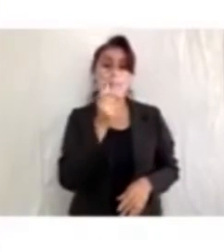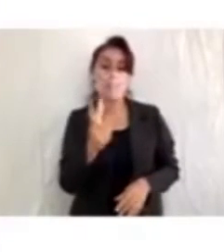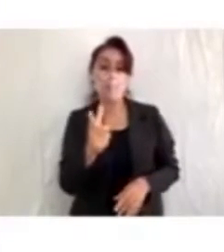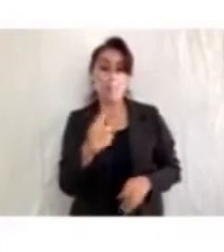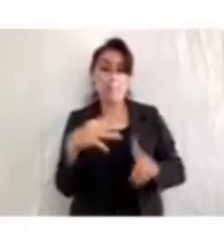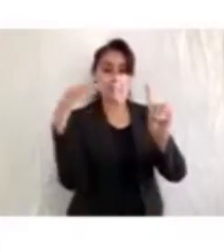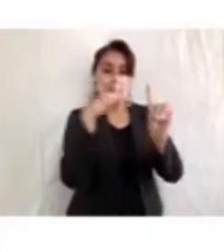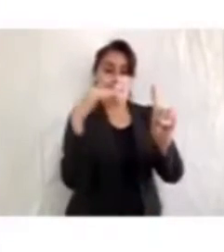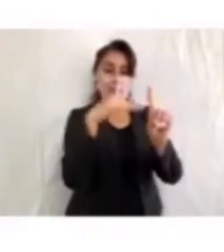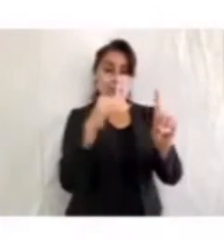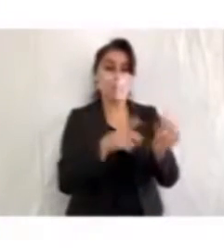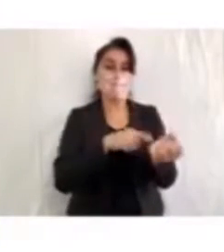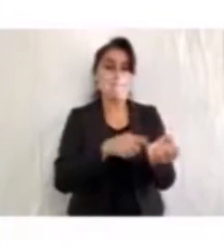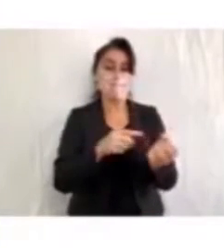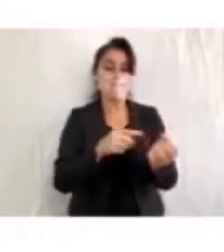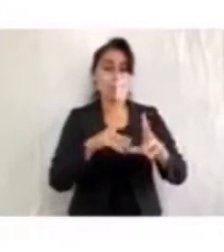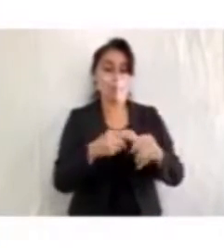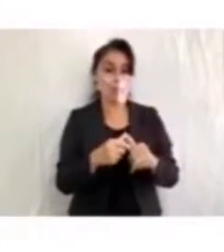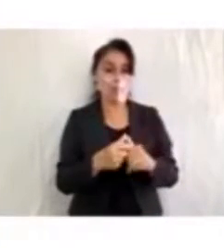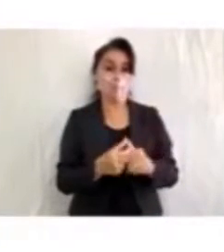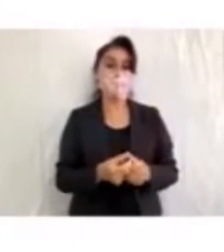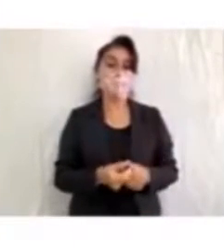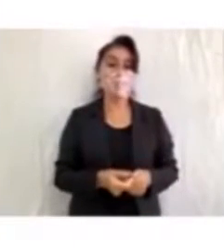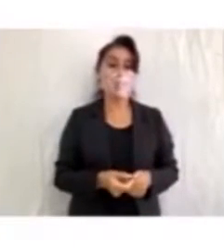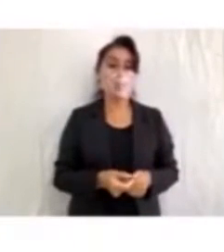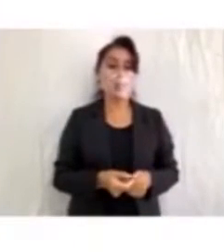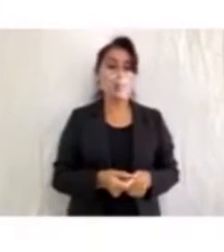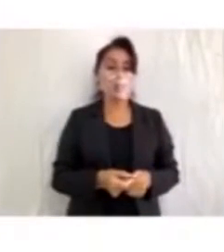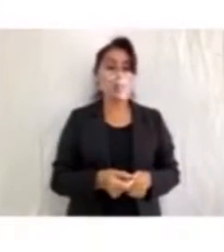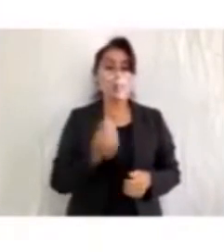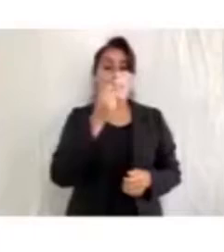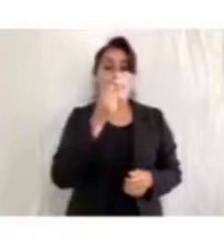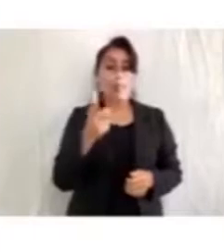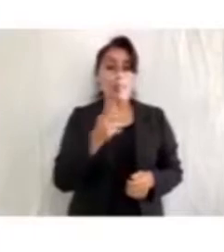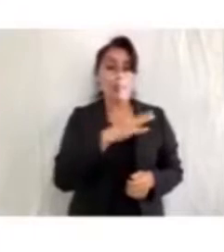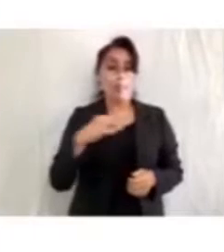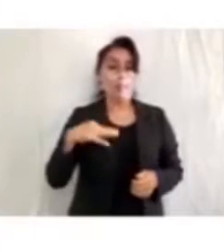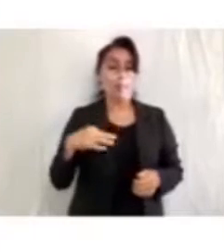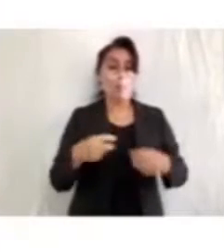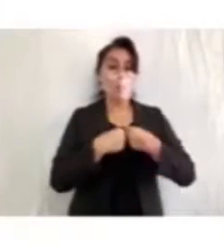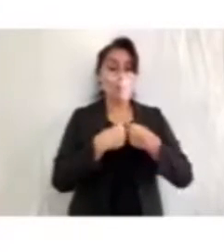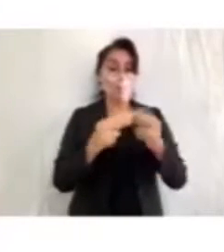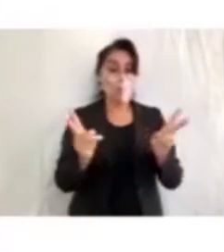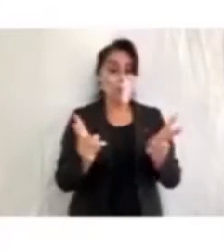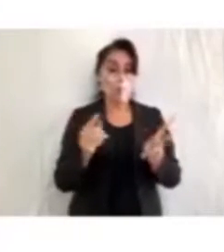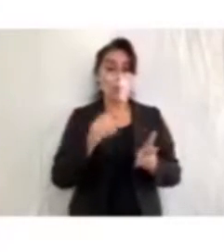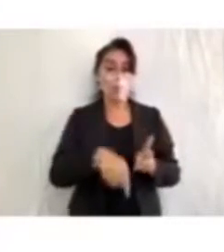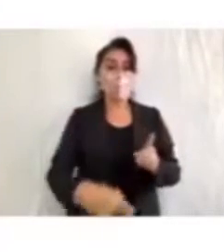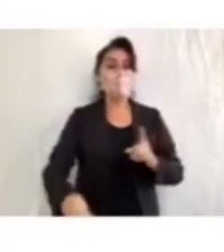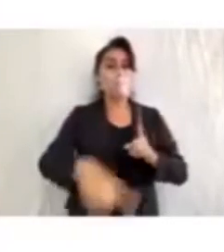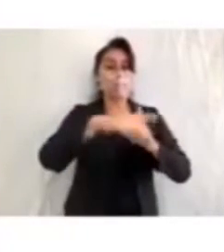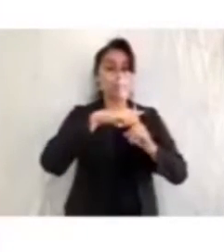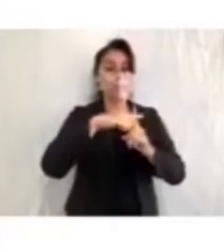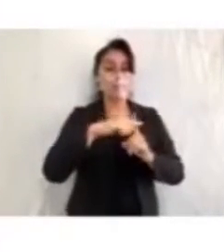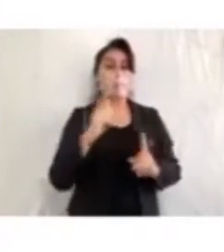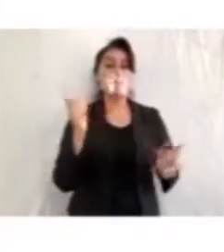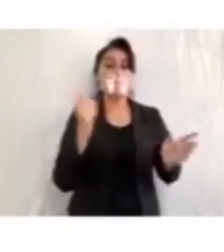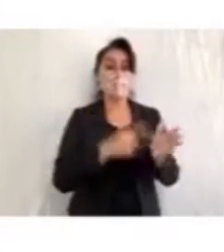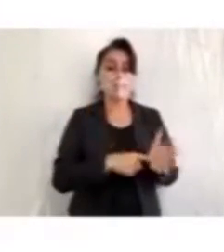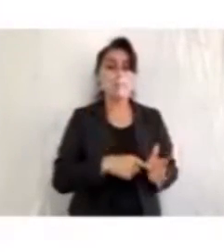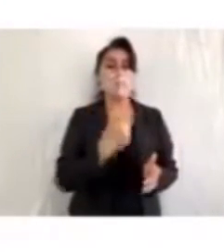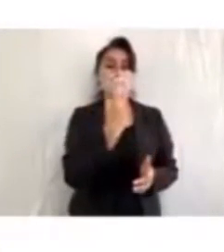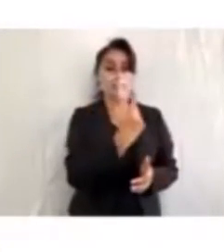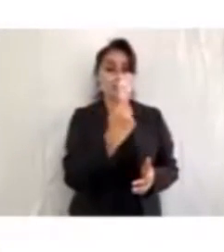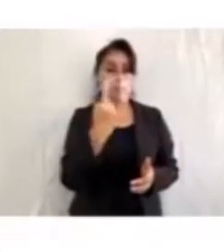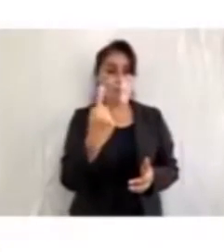violencia intrafamiliar. Por otro lado, las denuncias a través del Ministerio Público suman alrededor de